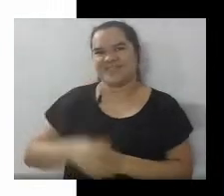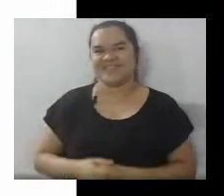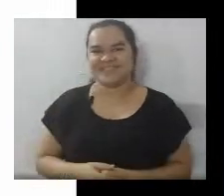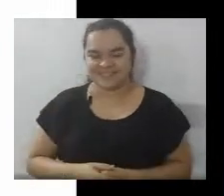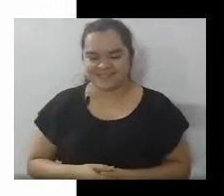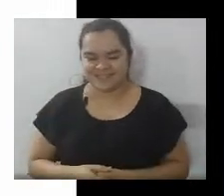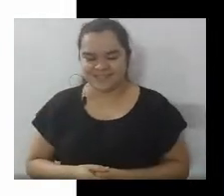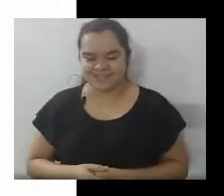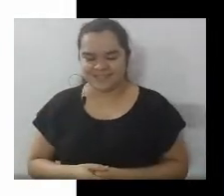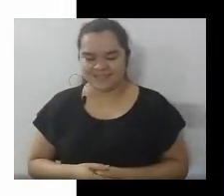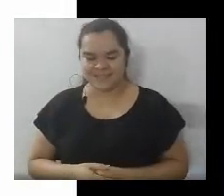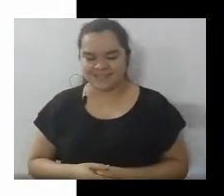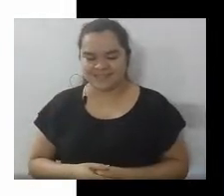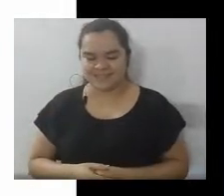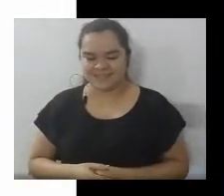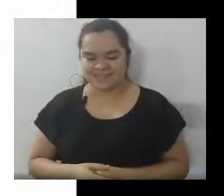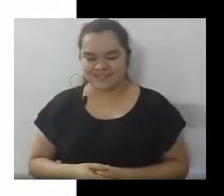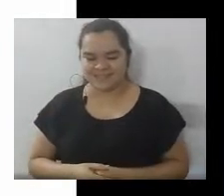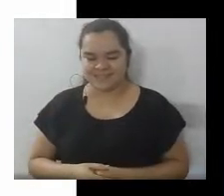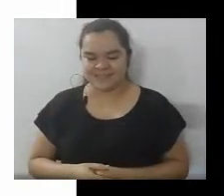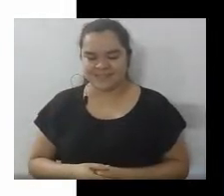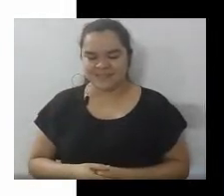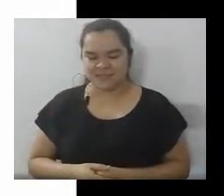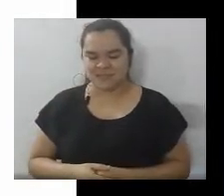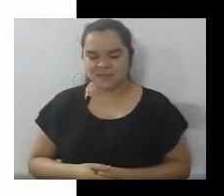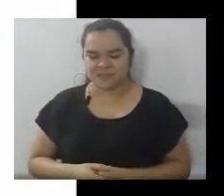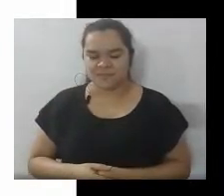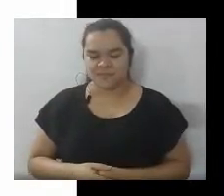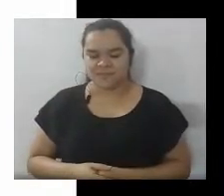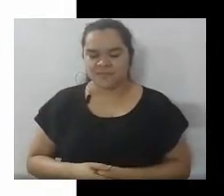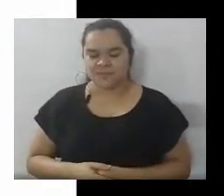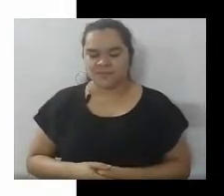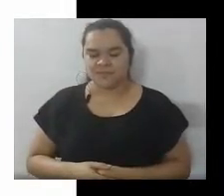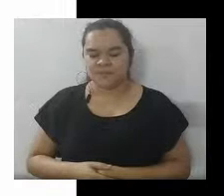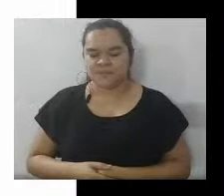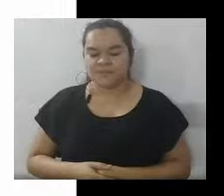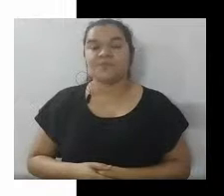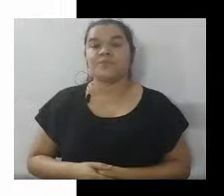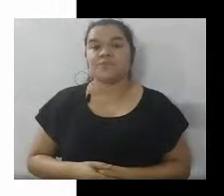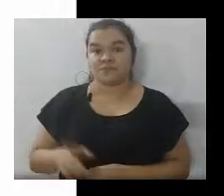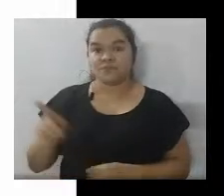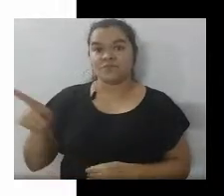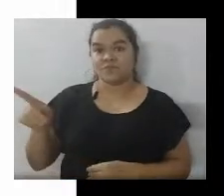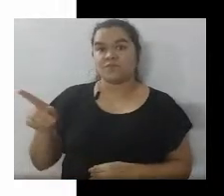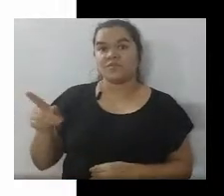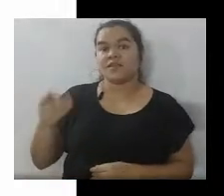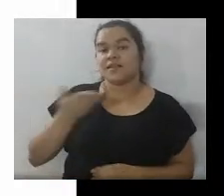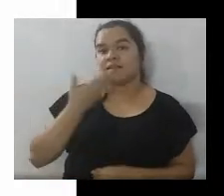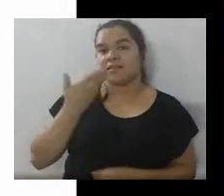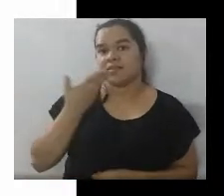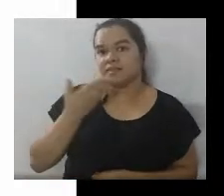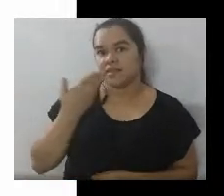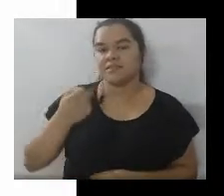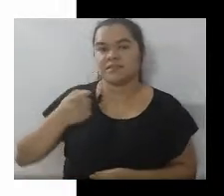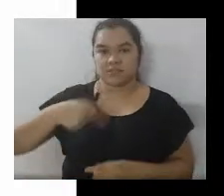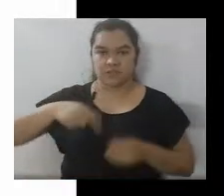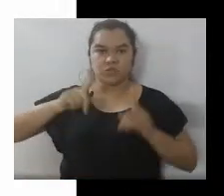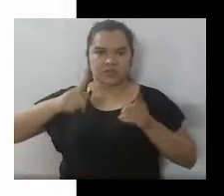Estoy por acá, José. Antes de seguir, quería